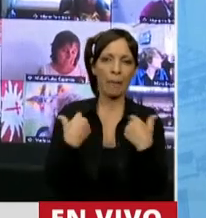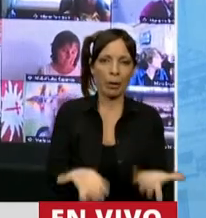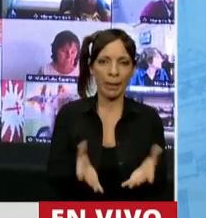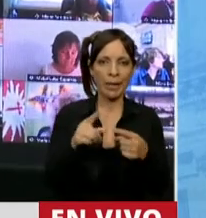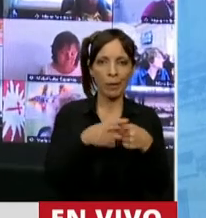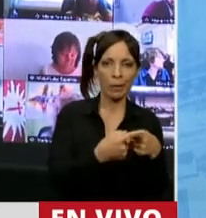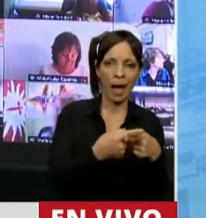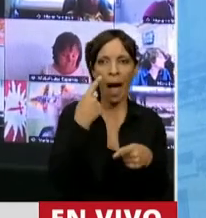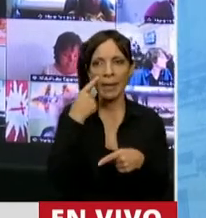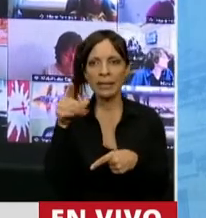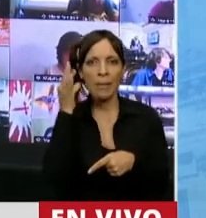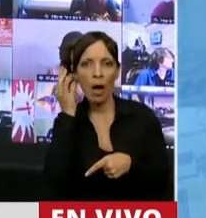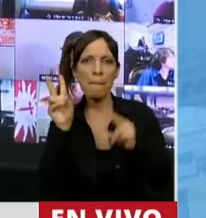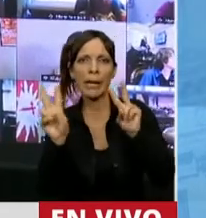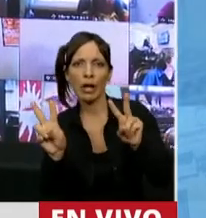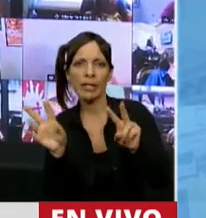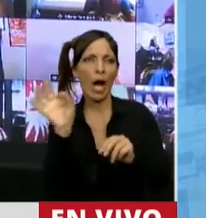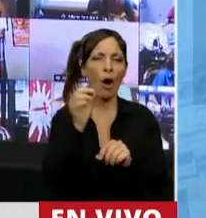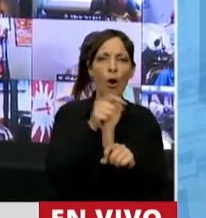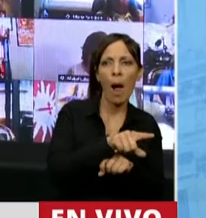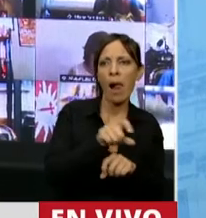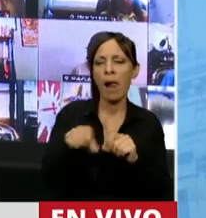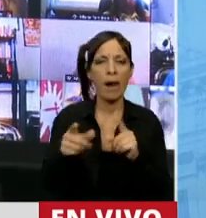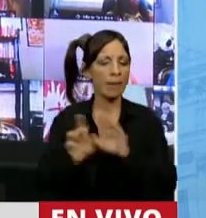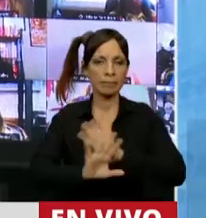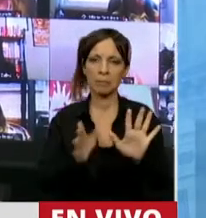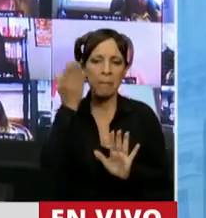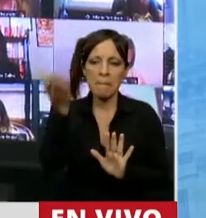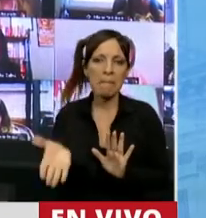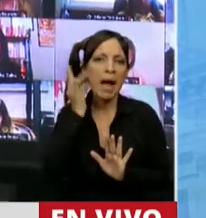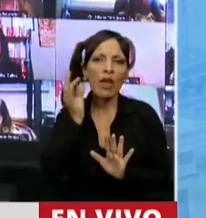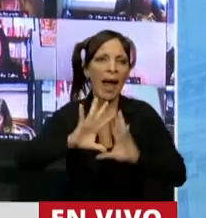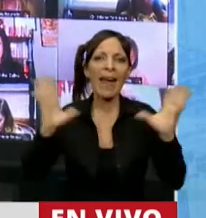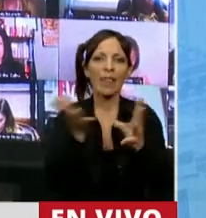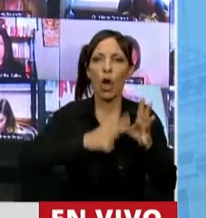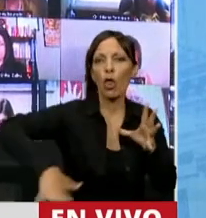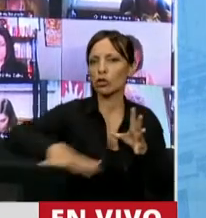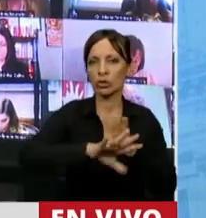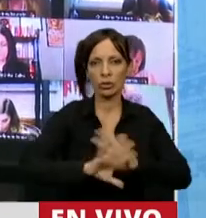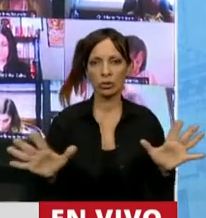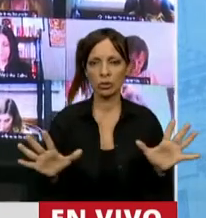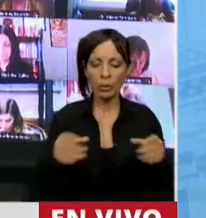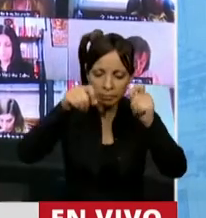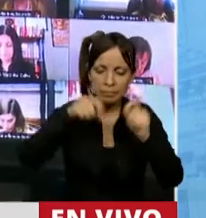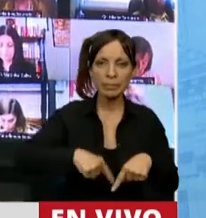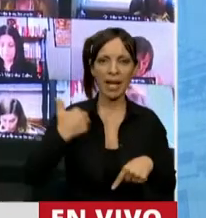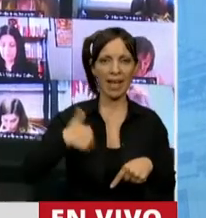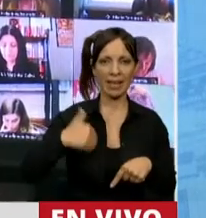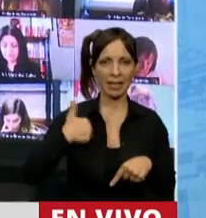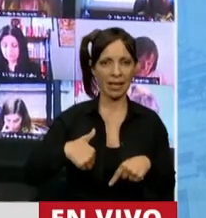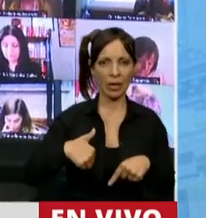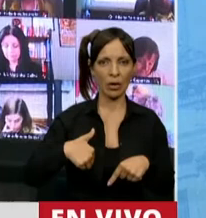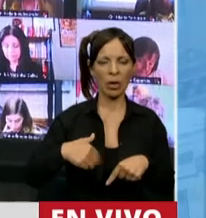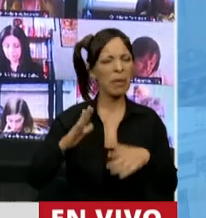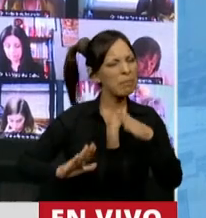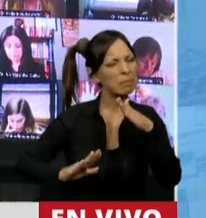si Maradona era peronista, de qué sí era. Para mí Maradona era de todos, porque Maradona era argentino y